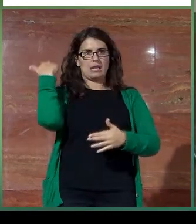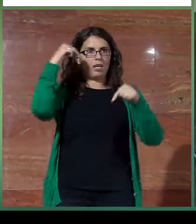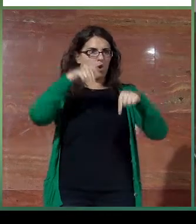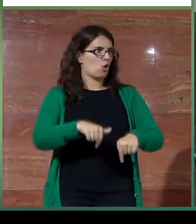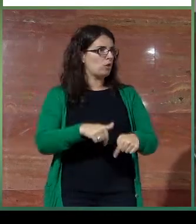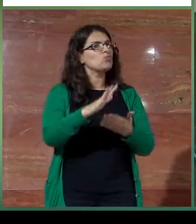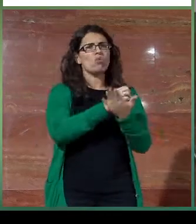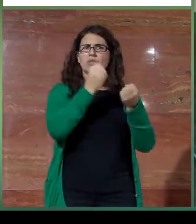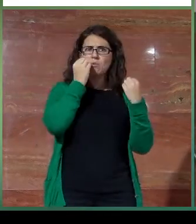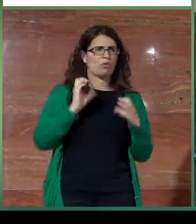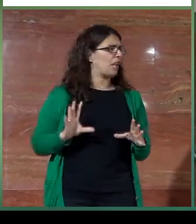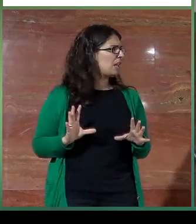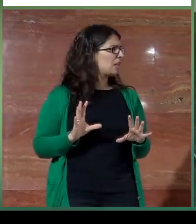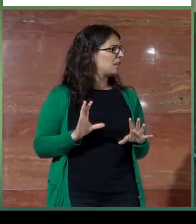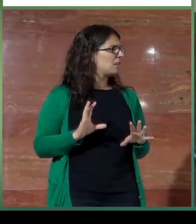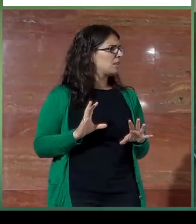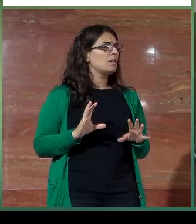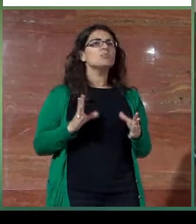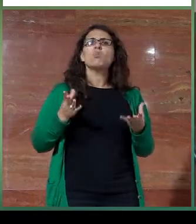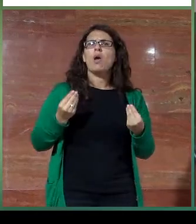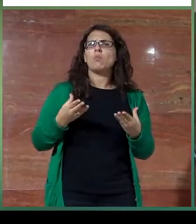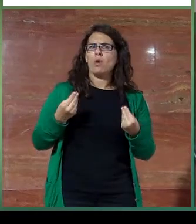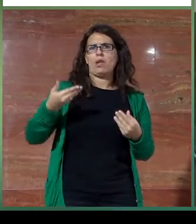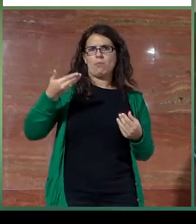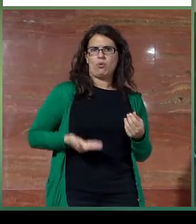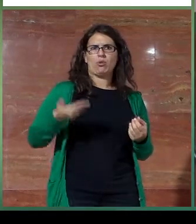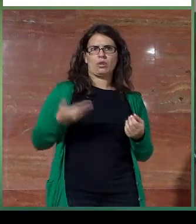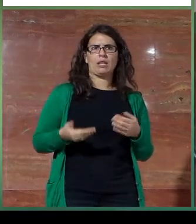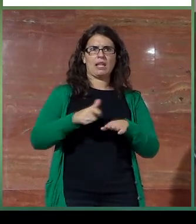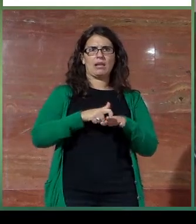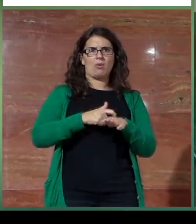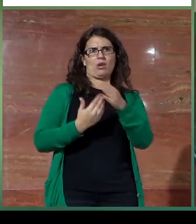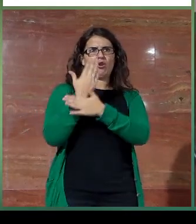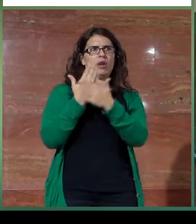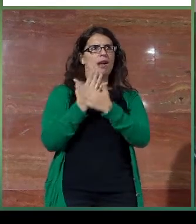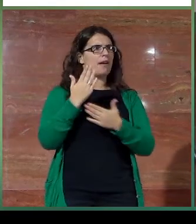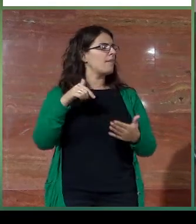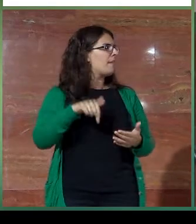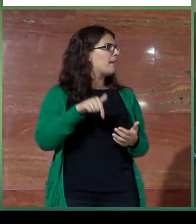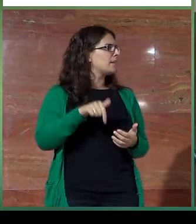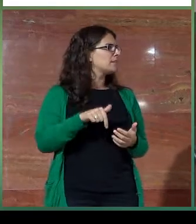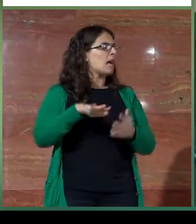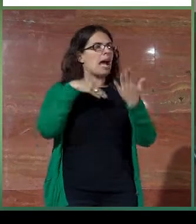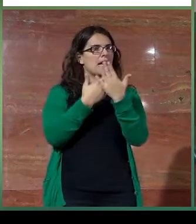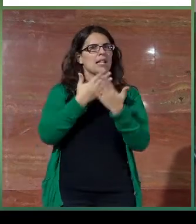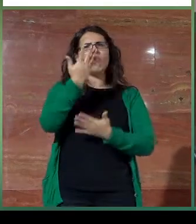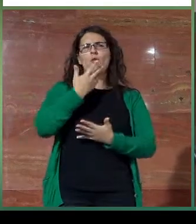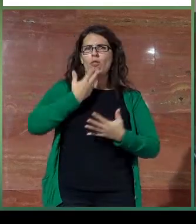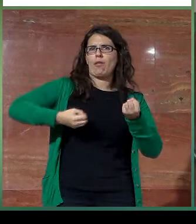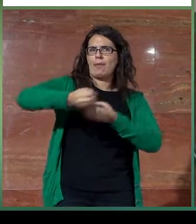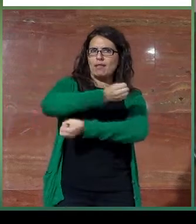está muy bien. Es muy importante este tipo de jornadas y de intercambio de